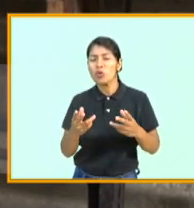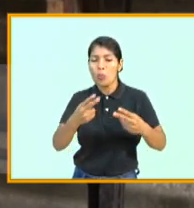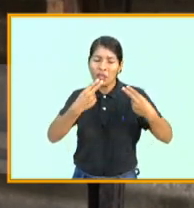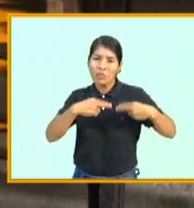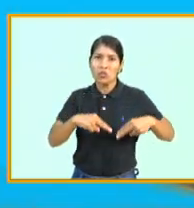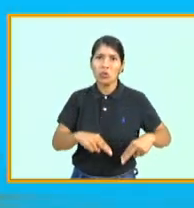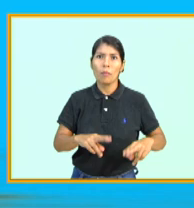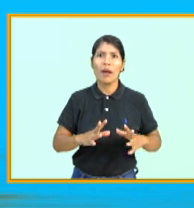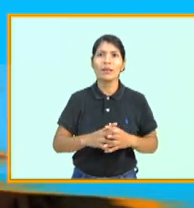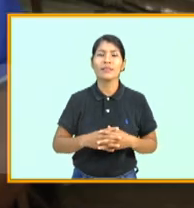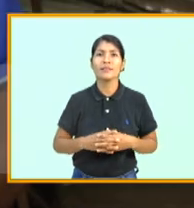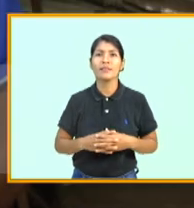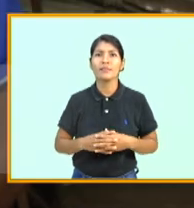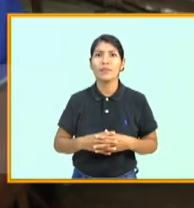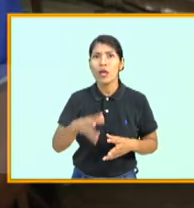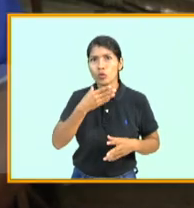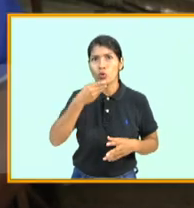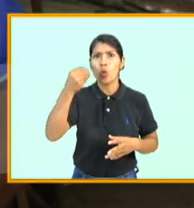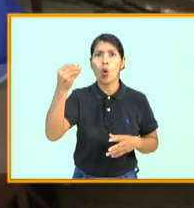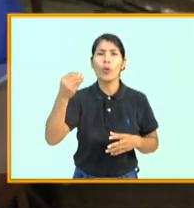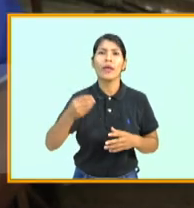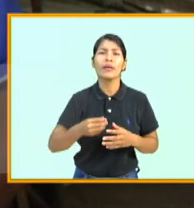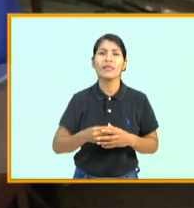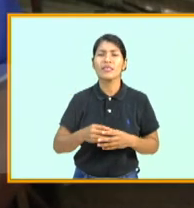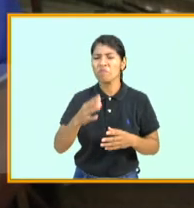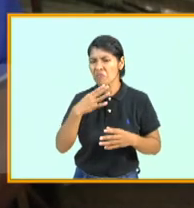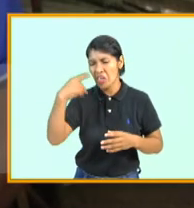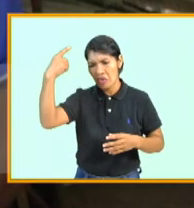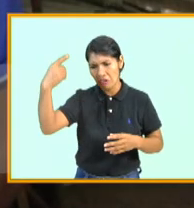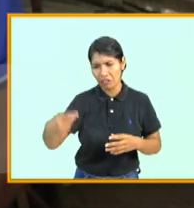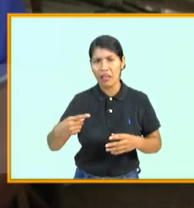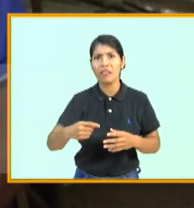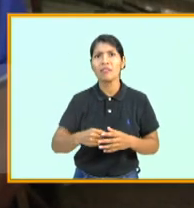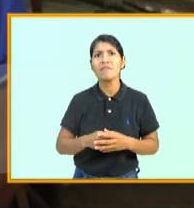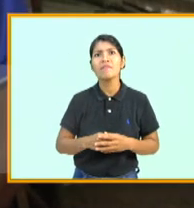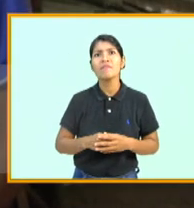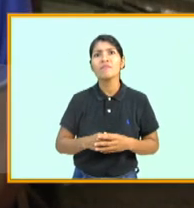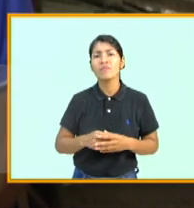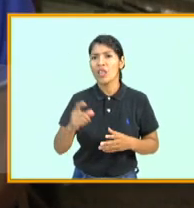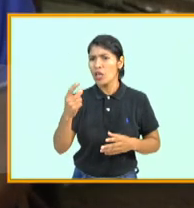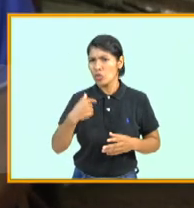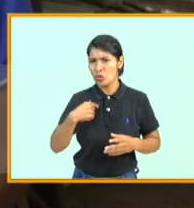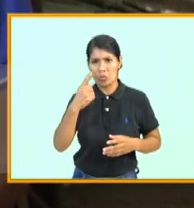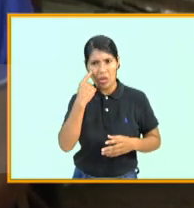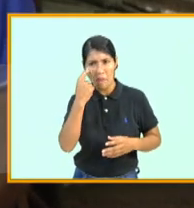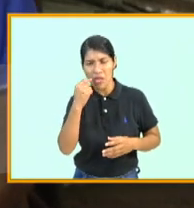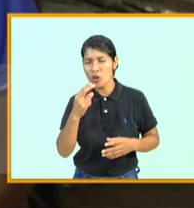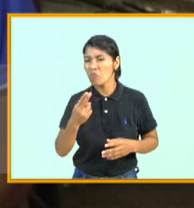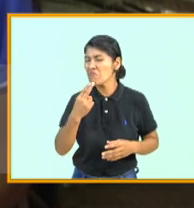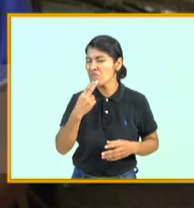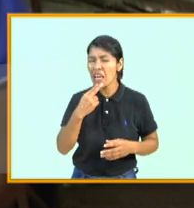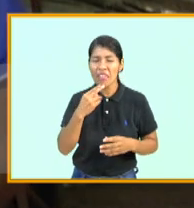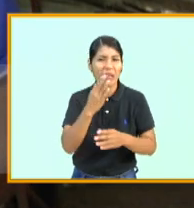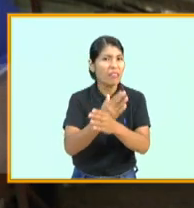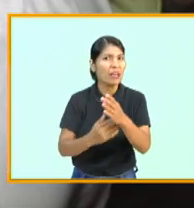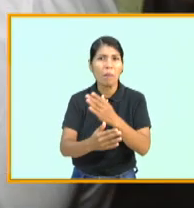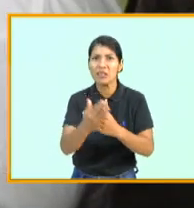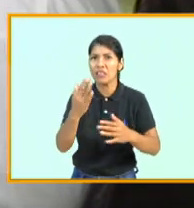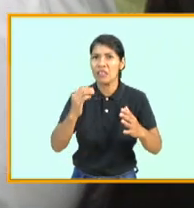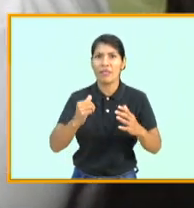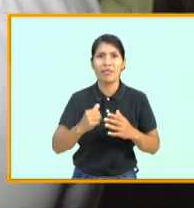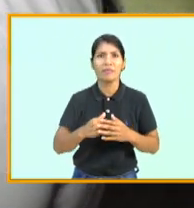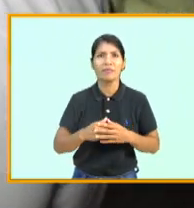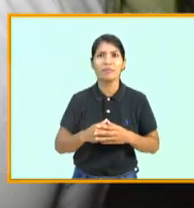somos normales. Son unos muchachos que realmente no les veo yo en lo absoluto el